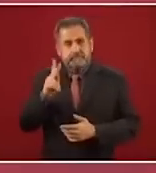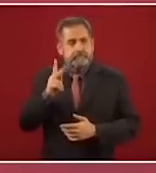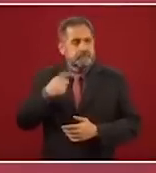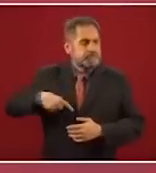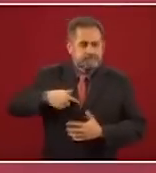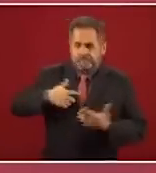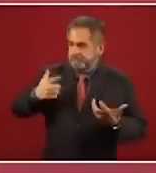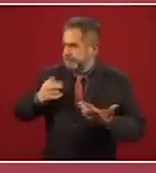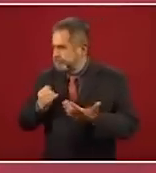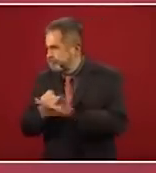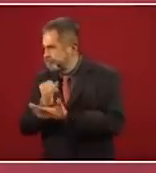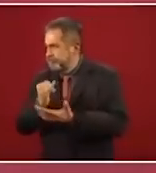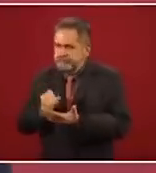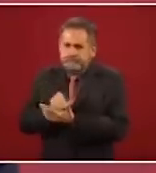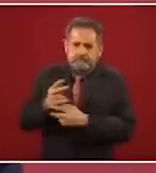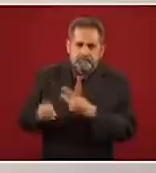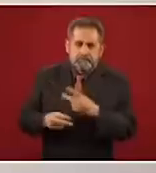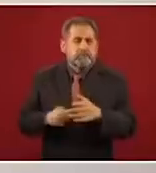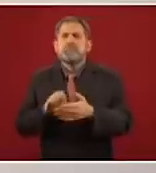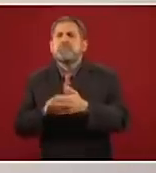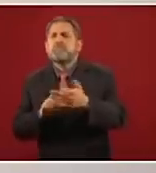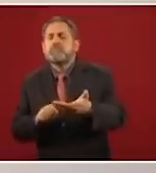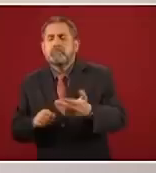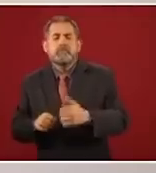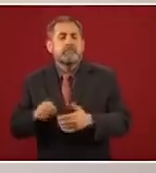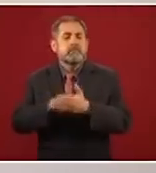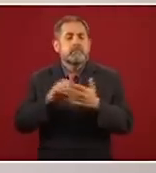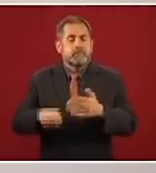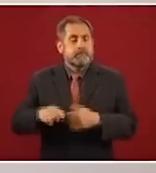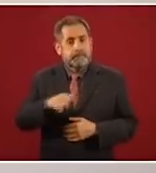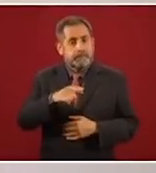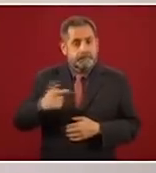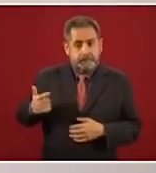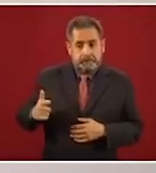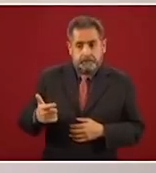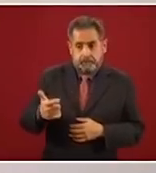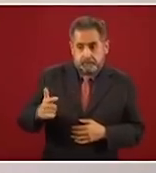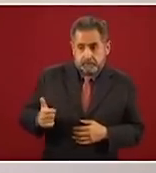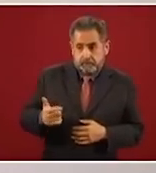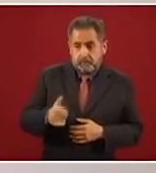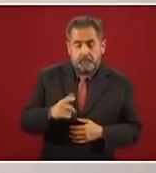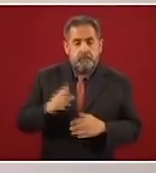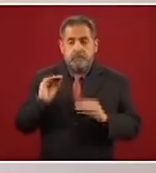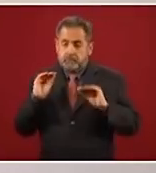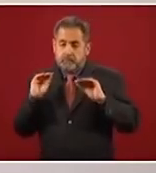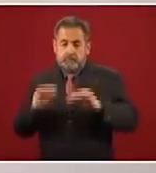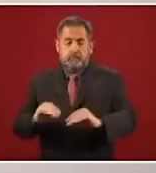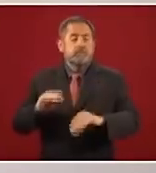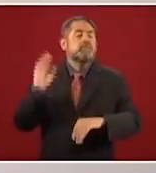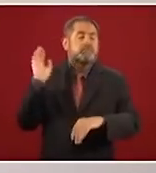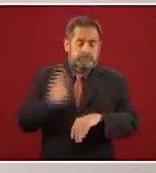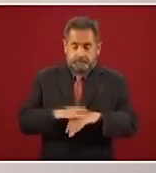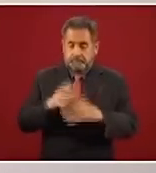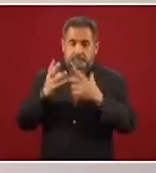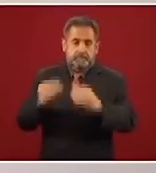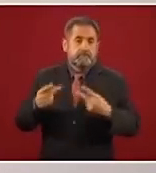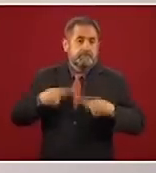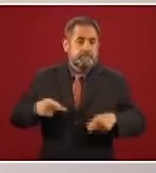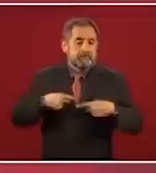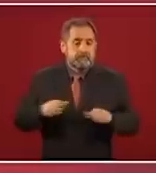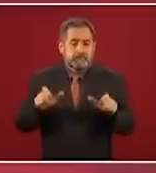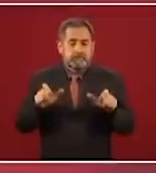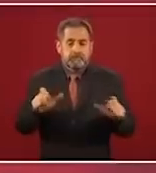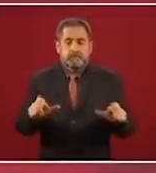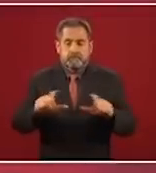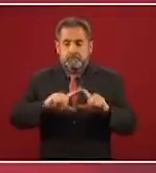decisiones. Por ejemplo, en el caso de Guanajuato, se incrementó el número de elementos de